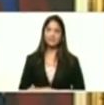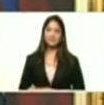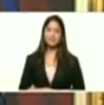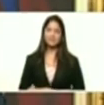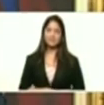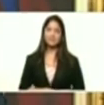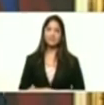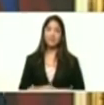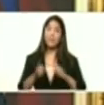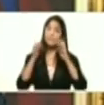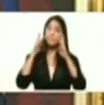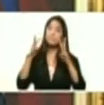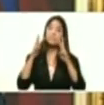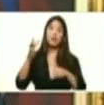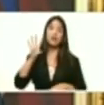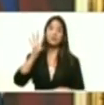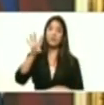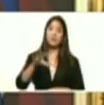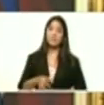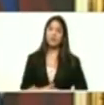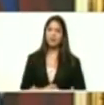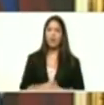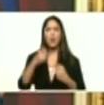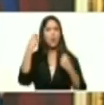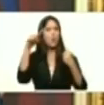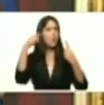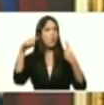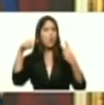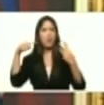Gran milagro de la patria. Y otros más,